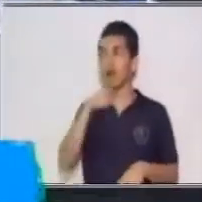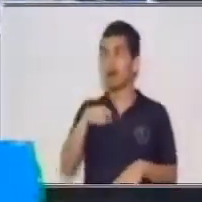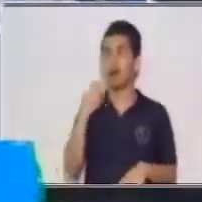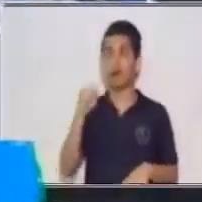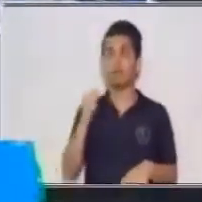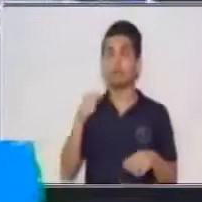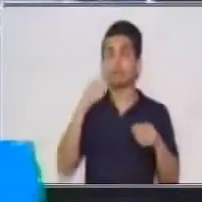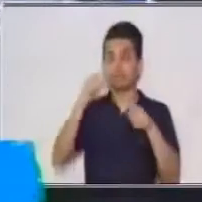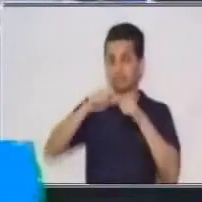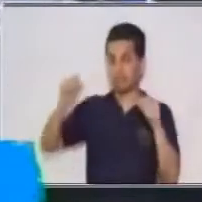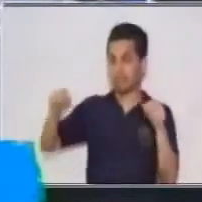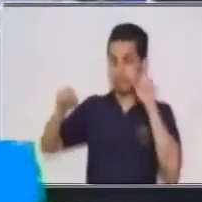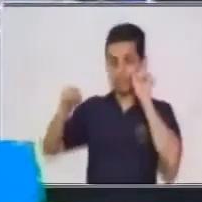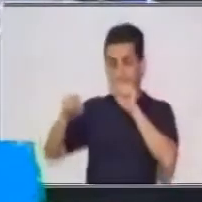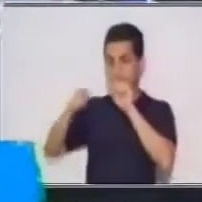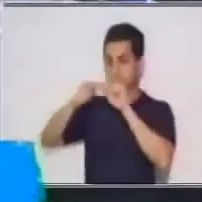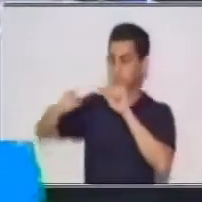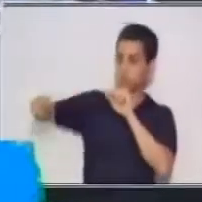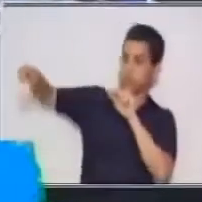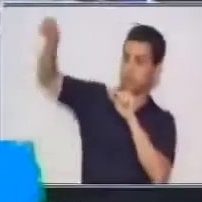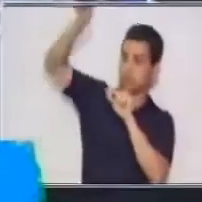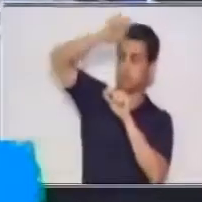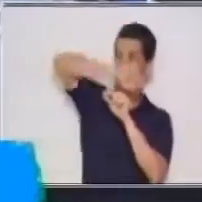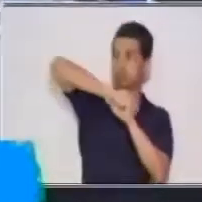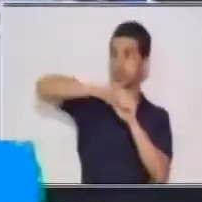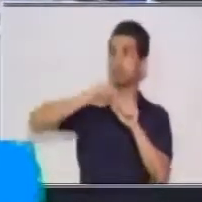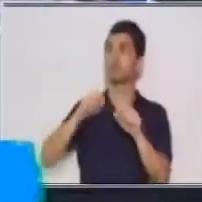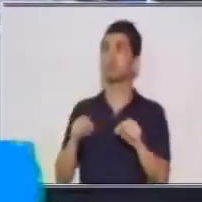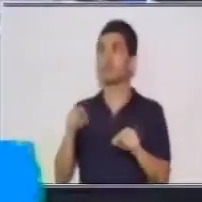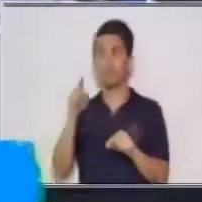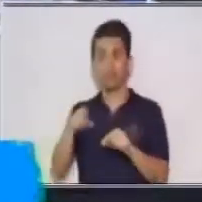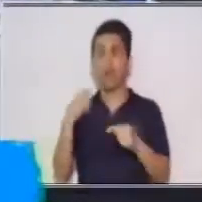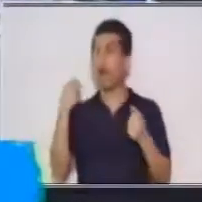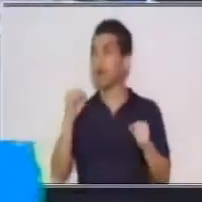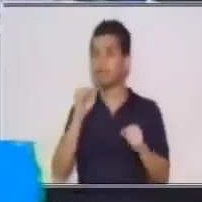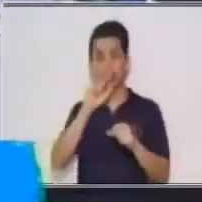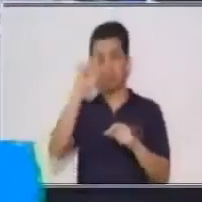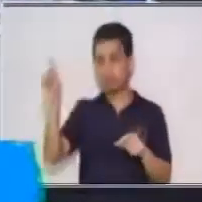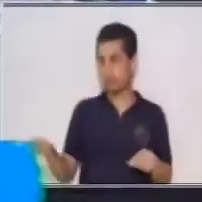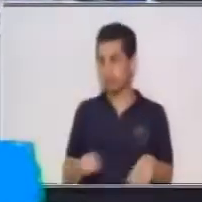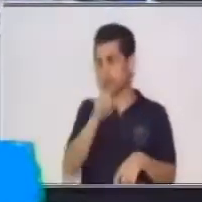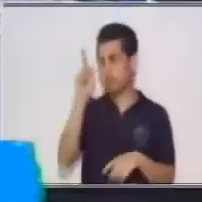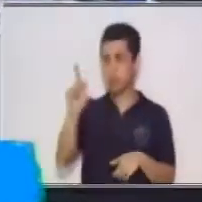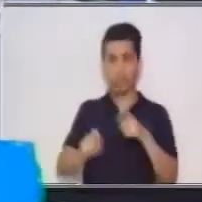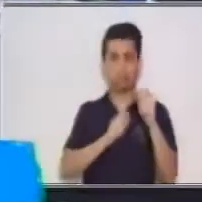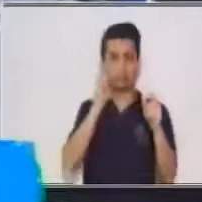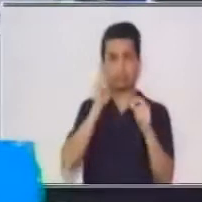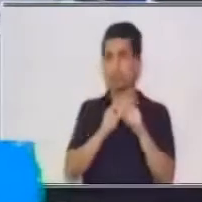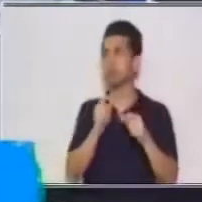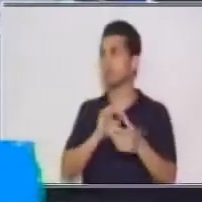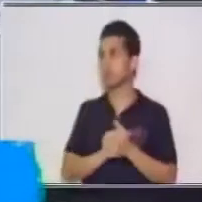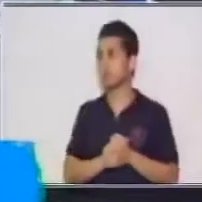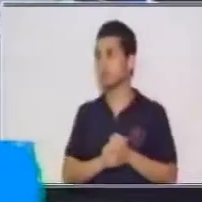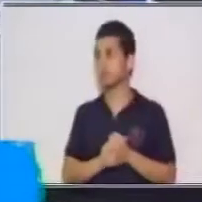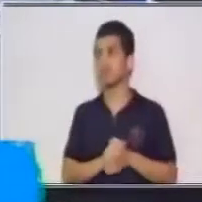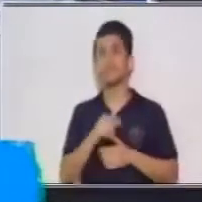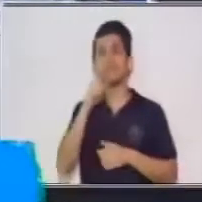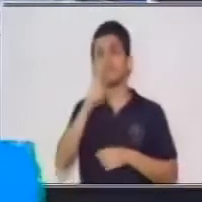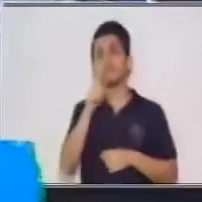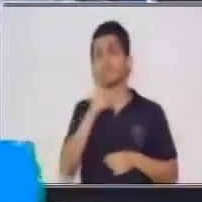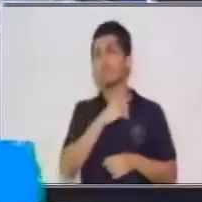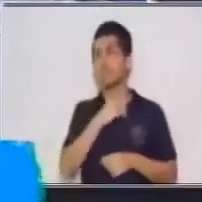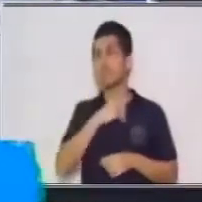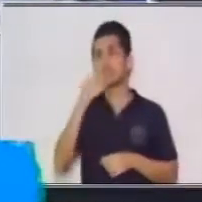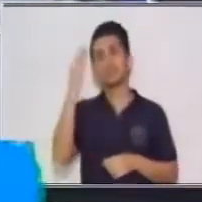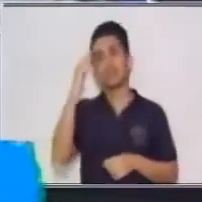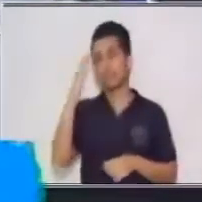Si te has dado cuenta, al utilizar esta técnica, nos queda un círculo exacto. Y si tú quieres saber las medidas